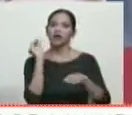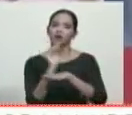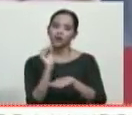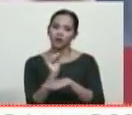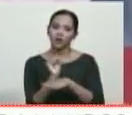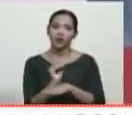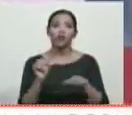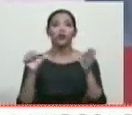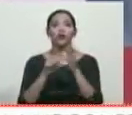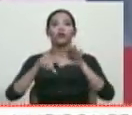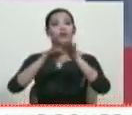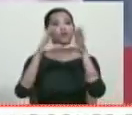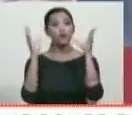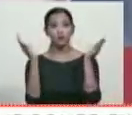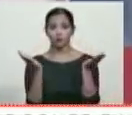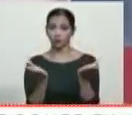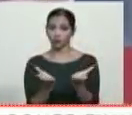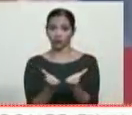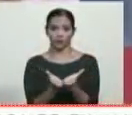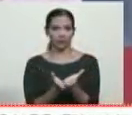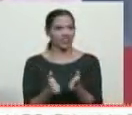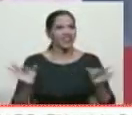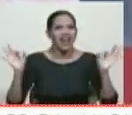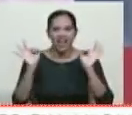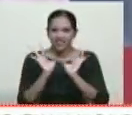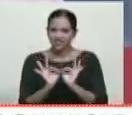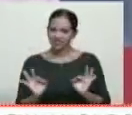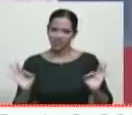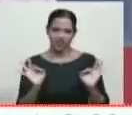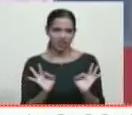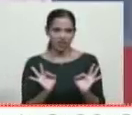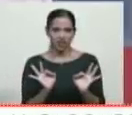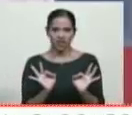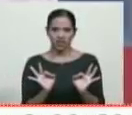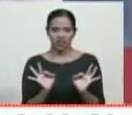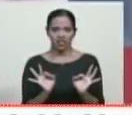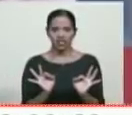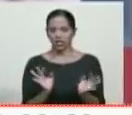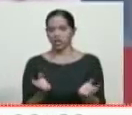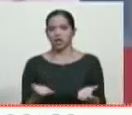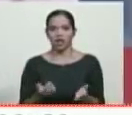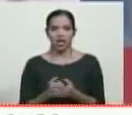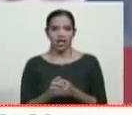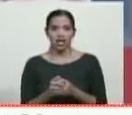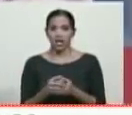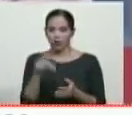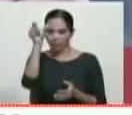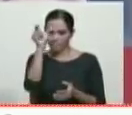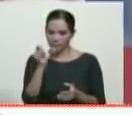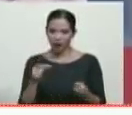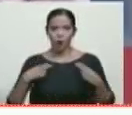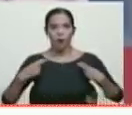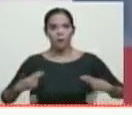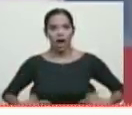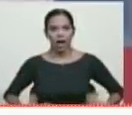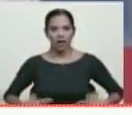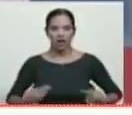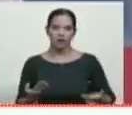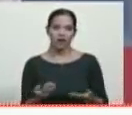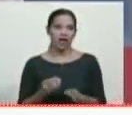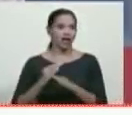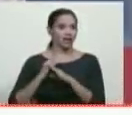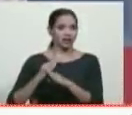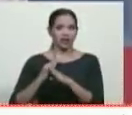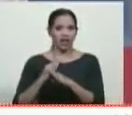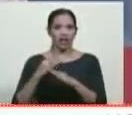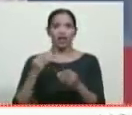el mundo, nadie que se precie de ser humano estaría negado a proteger derechos humanos